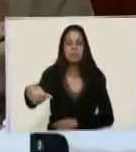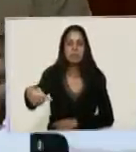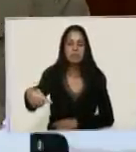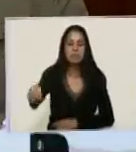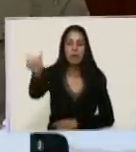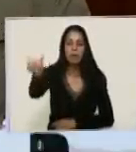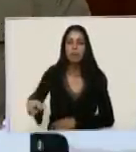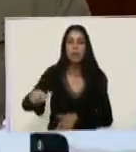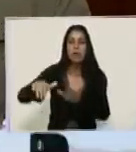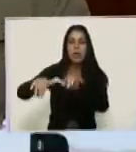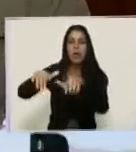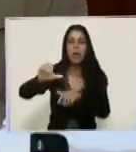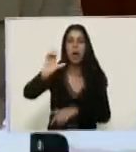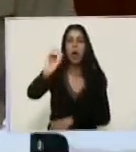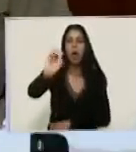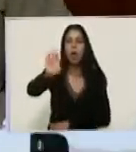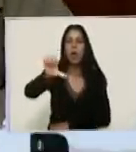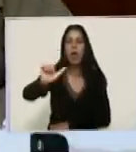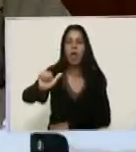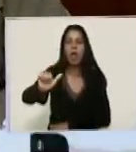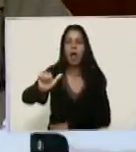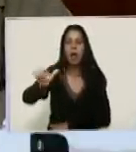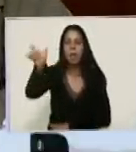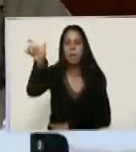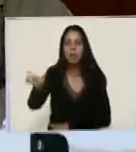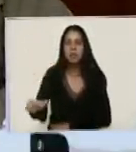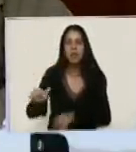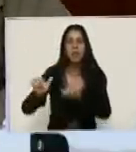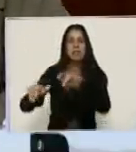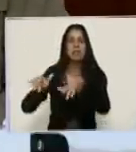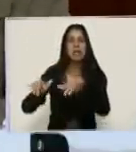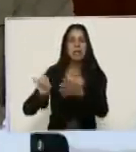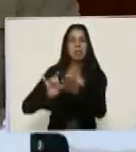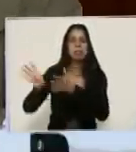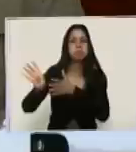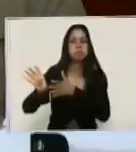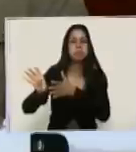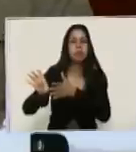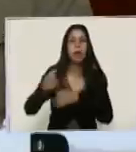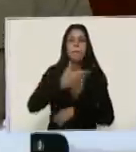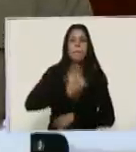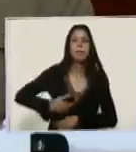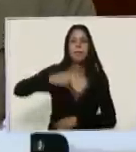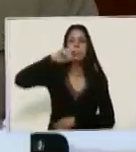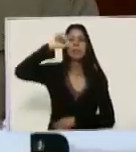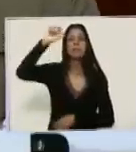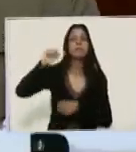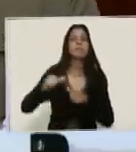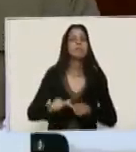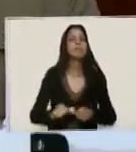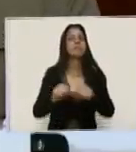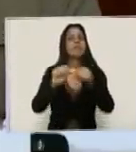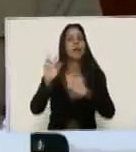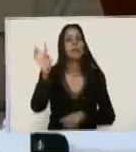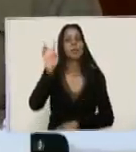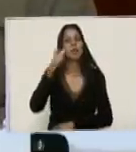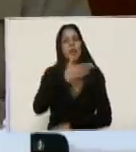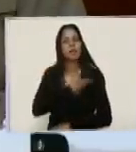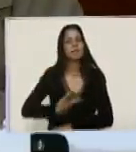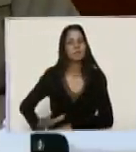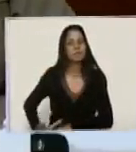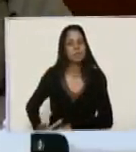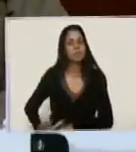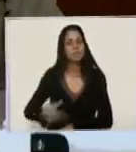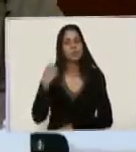muy casi seguro, no va a ser secretario general de la OEA, pero Nicolás Maduro seguirá siendo presidente de Venezuela. Eso sí es